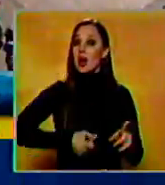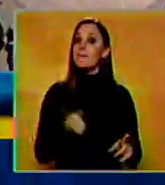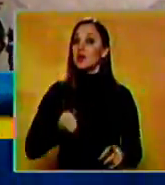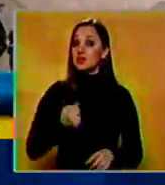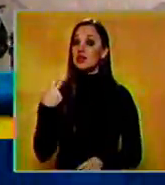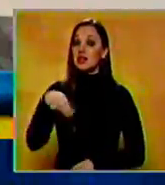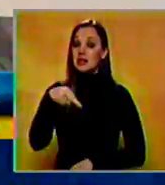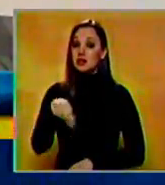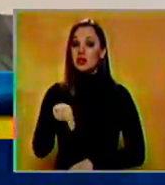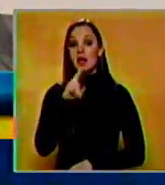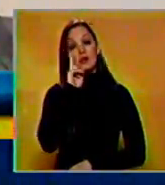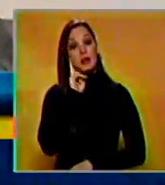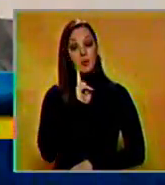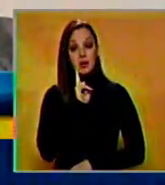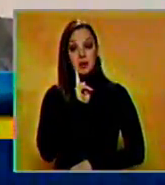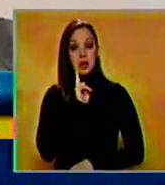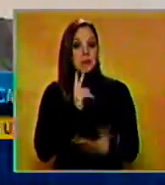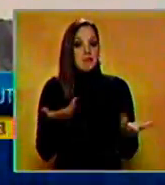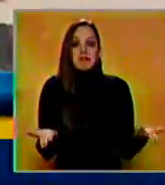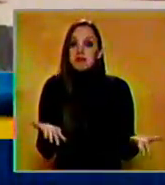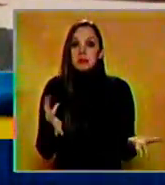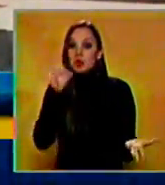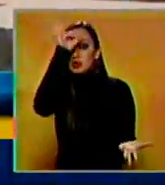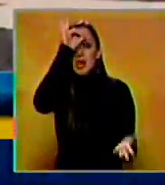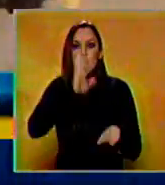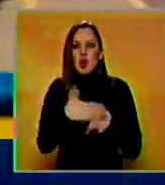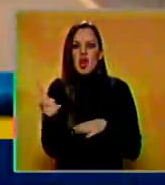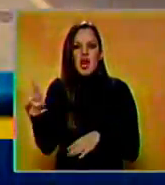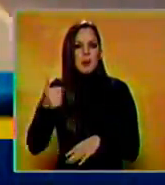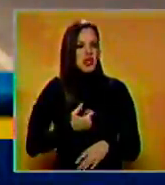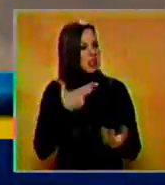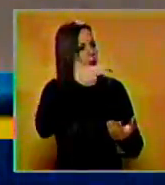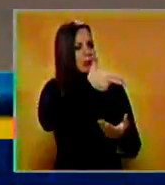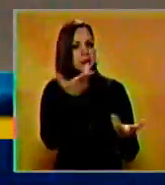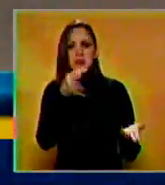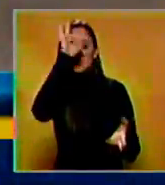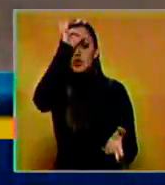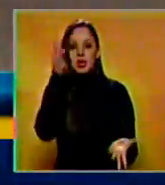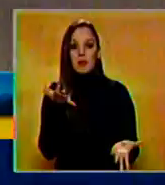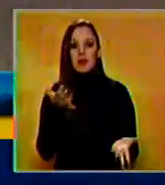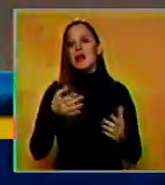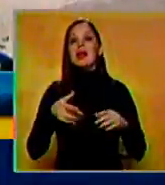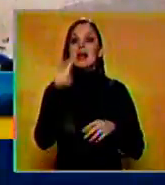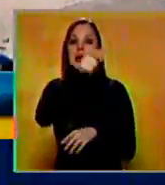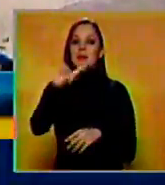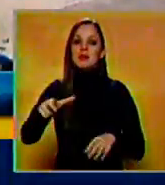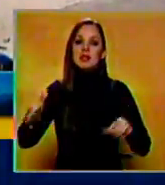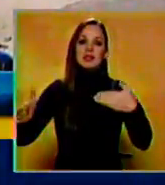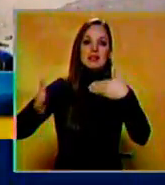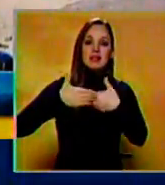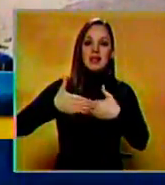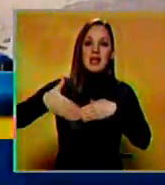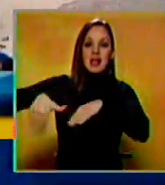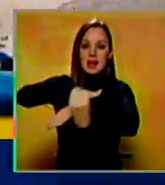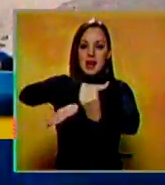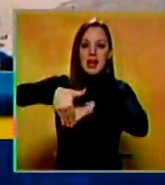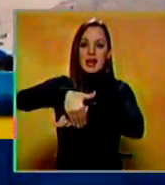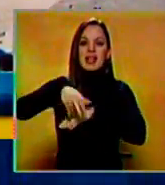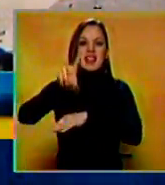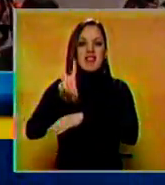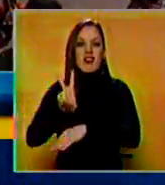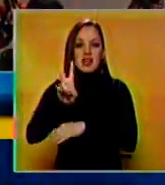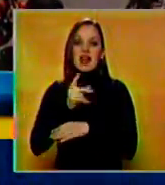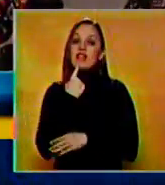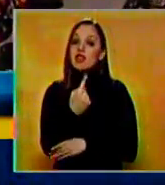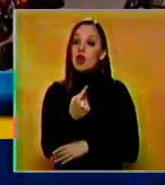Policía Nacional Bolivariana sin ningún motivo aparente. Los manifestantes se apostaron en el semáforo de la calle 1 del Valle con la advertencia